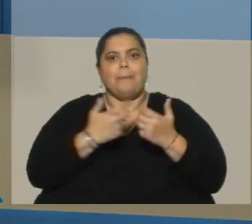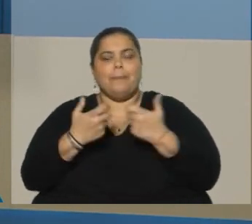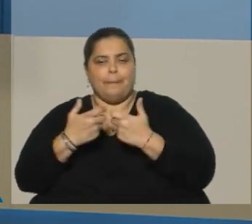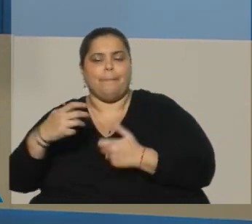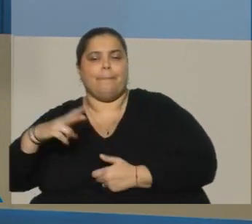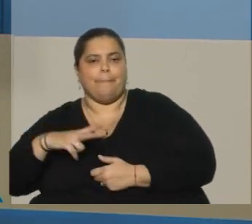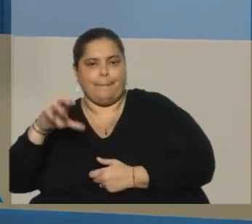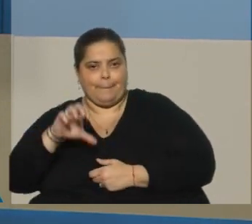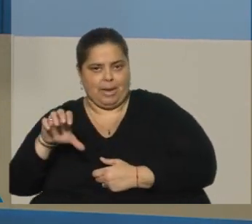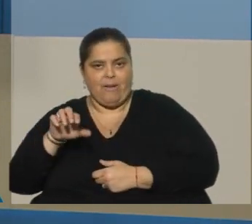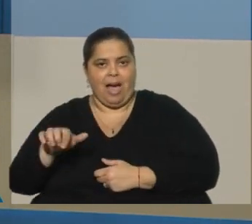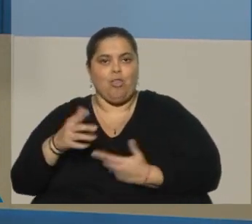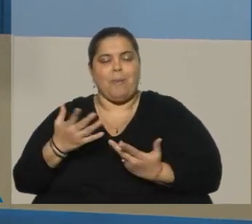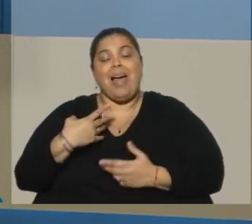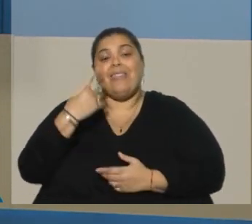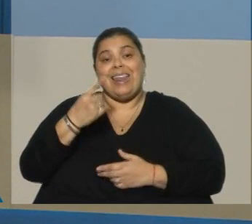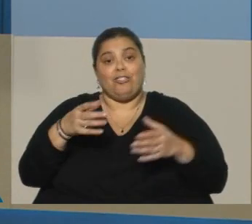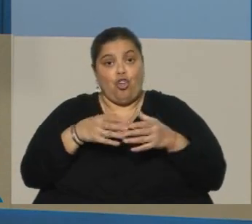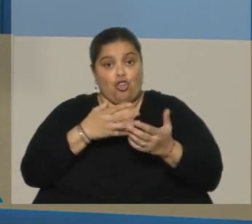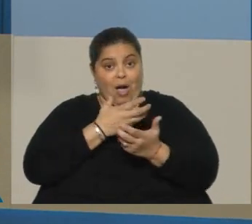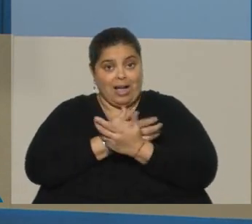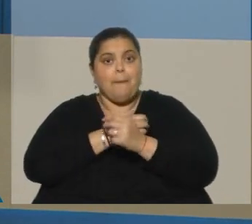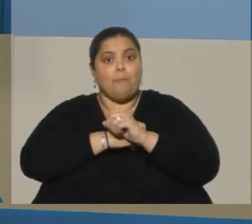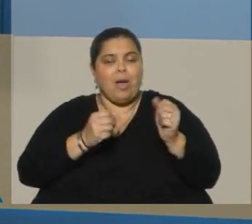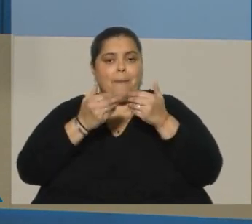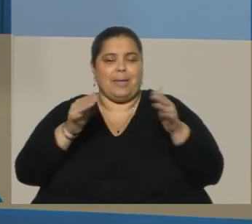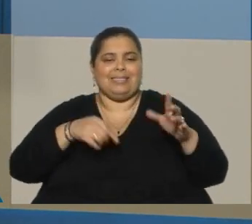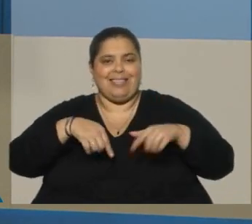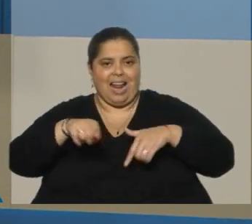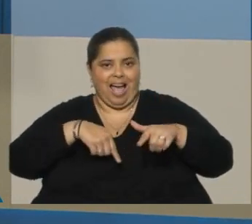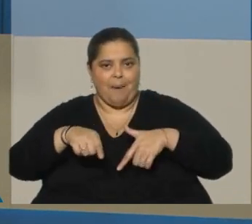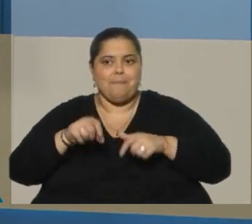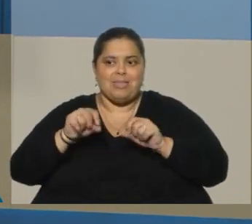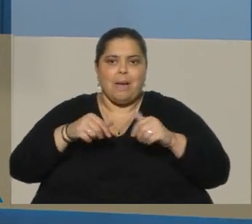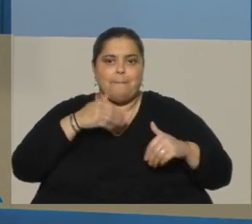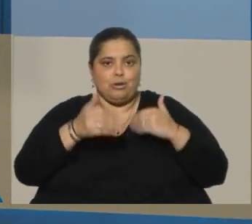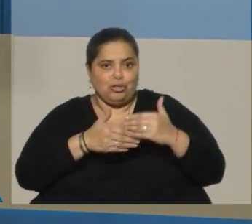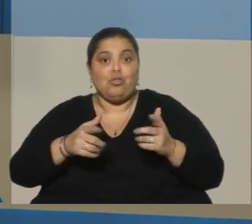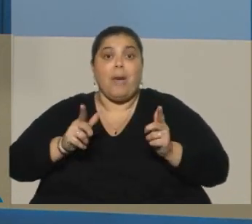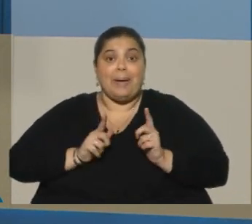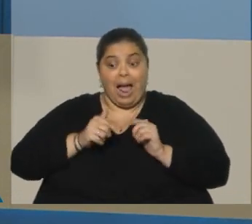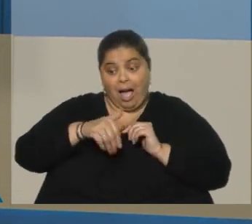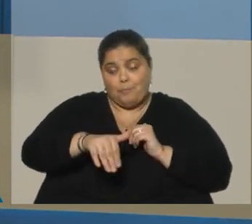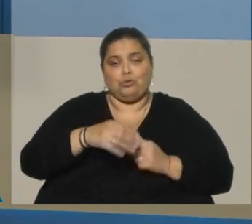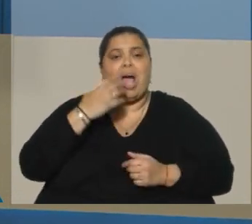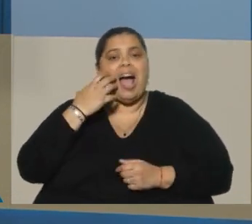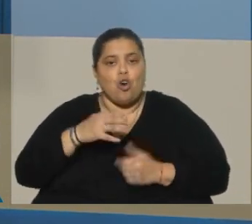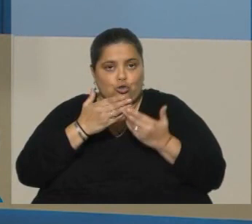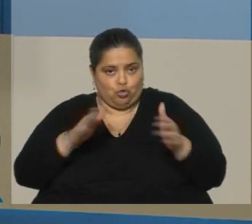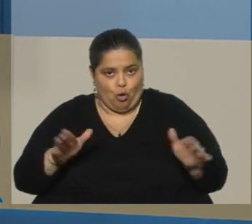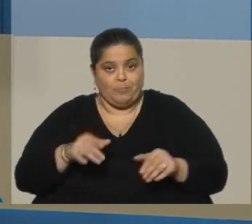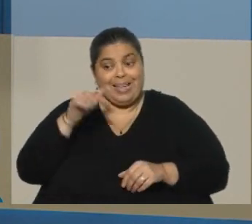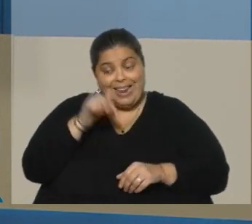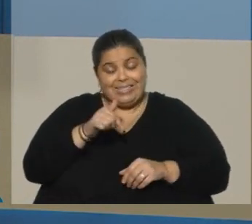para que el directorio de ANCAP lo adopte e inicie el proceso que esperamos iniciar en agosto. En ese proceso